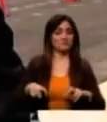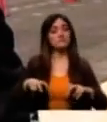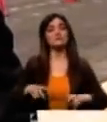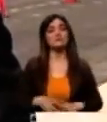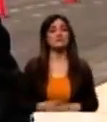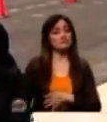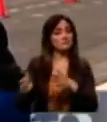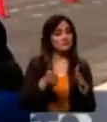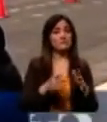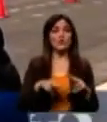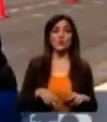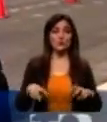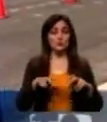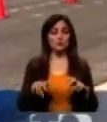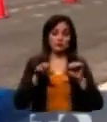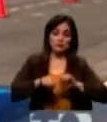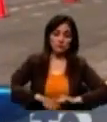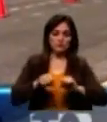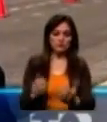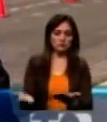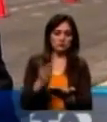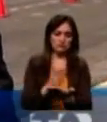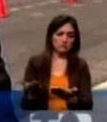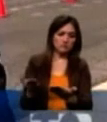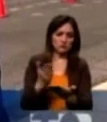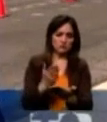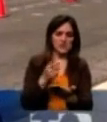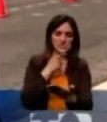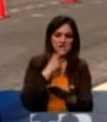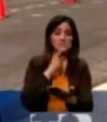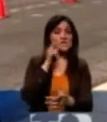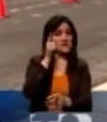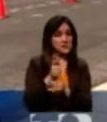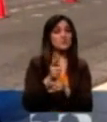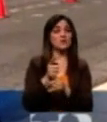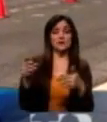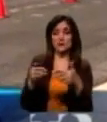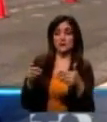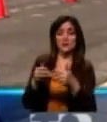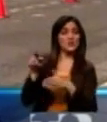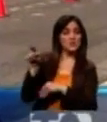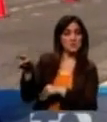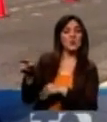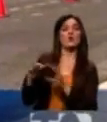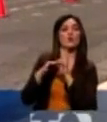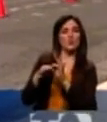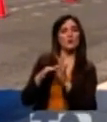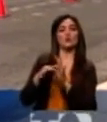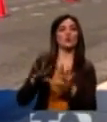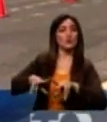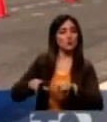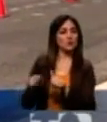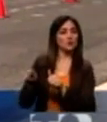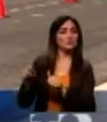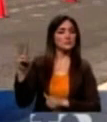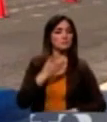si en el transcurso de esta investigación se logra establecer que existen méritos para vincular por el presunto delito de cohecho al vicepresidente de la República,